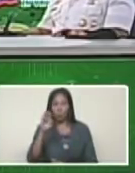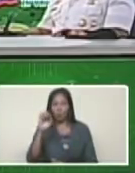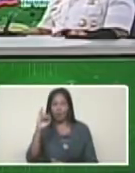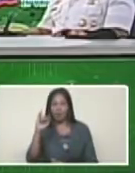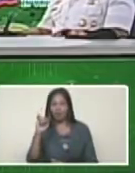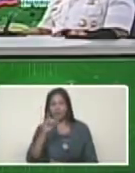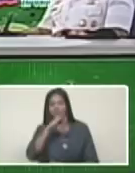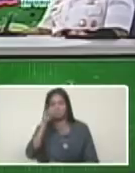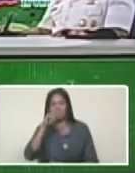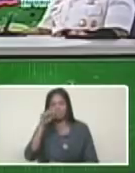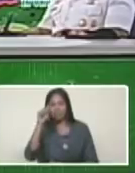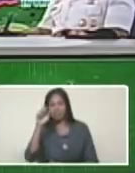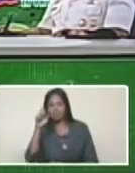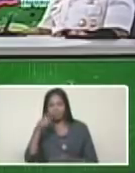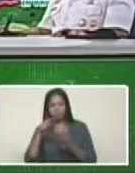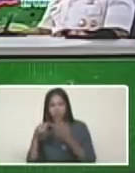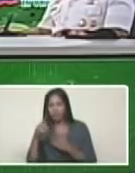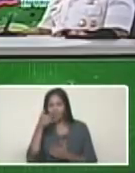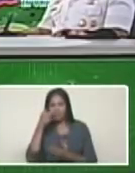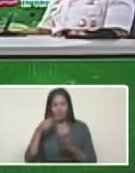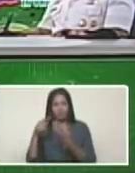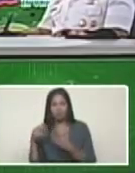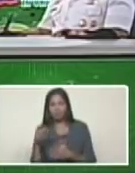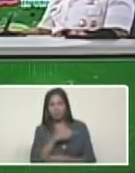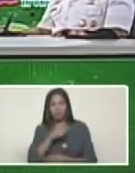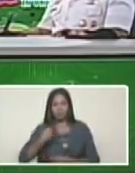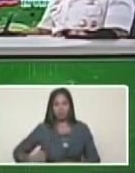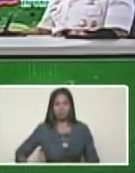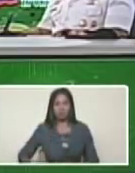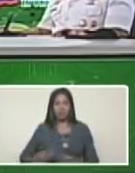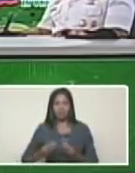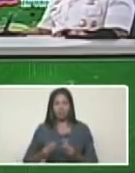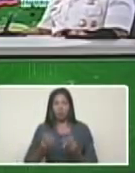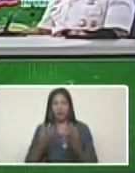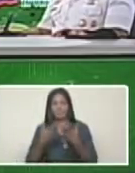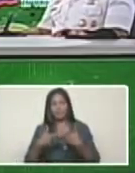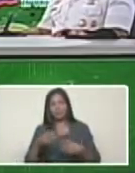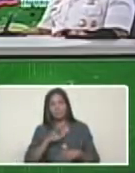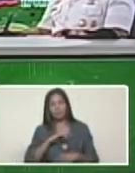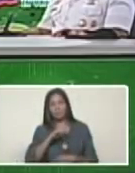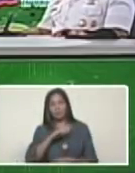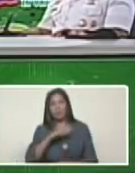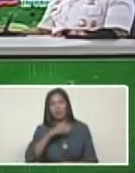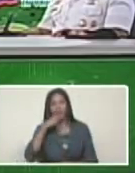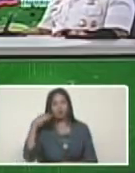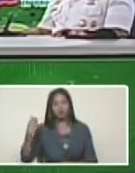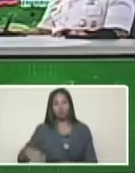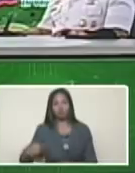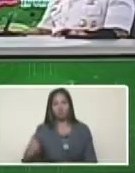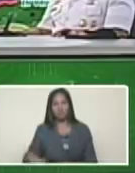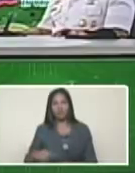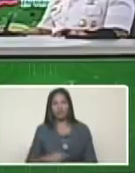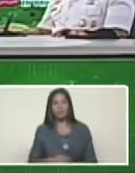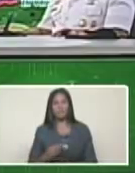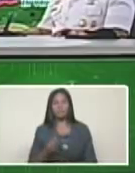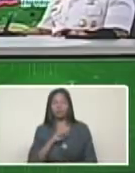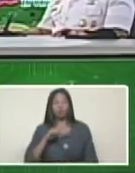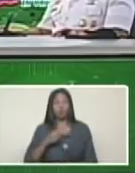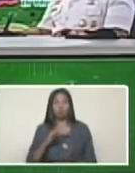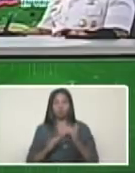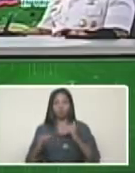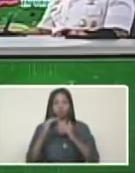ZTE y de todas las empresas chinas y de todas las empresas rusas, para nosotros elevar